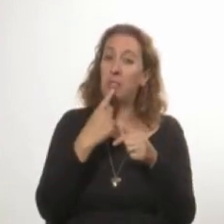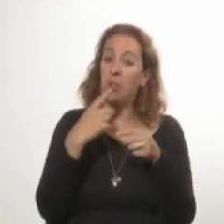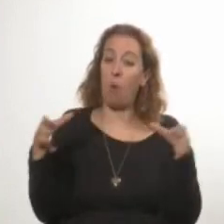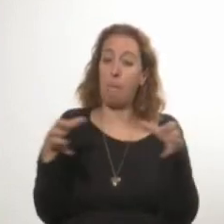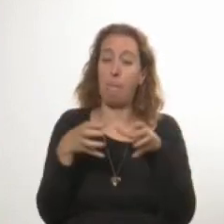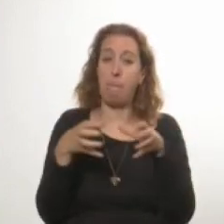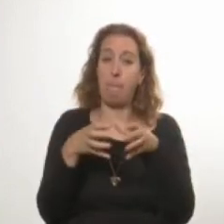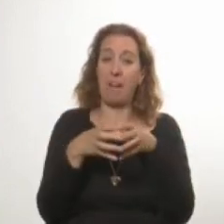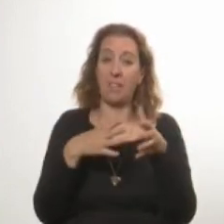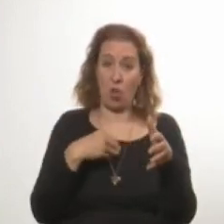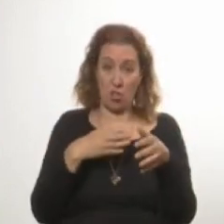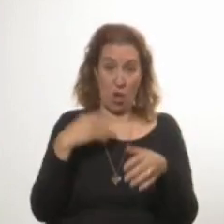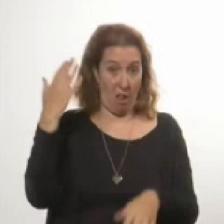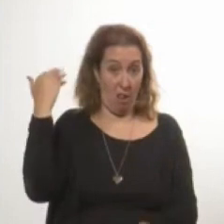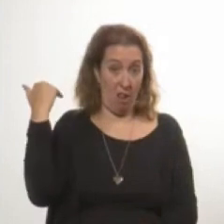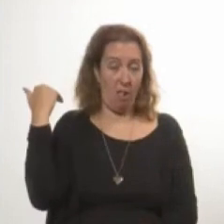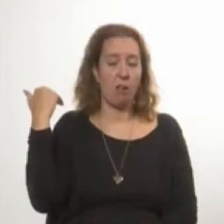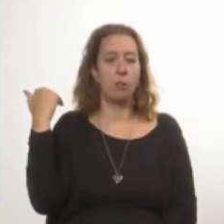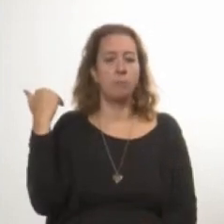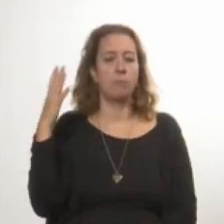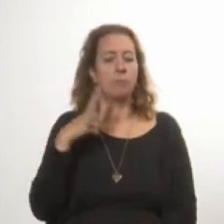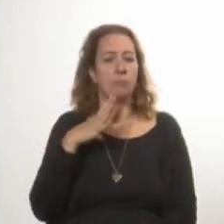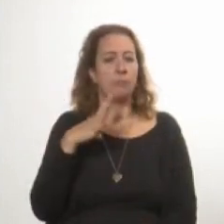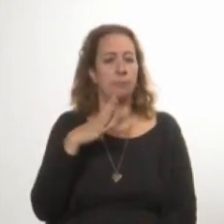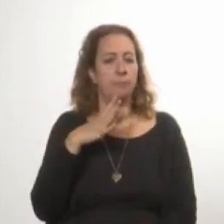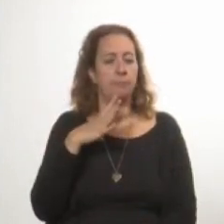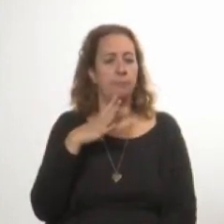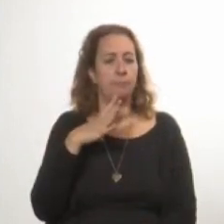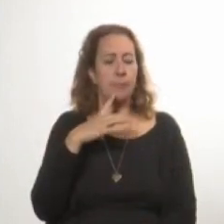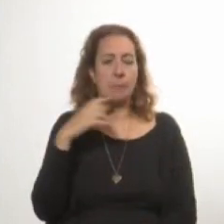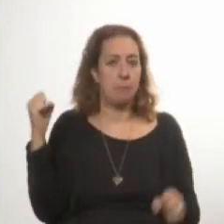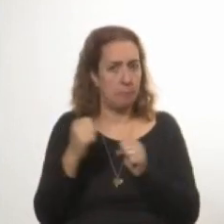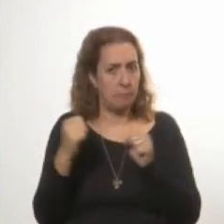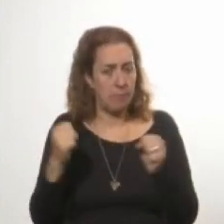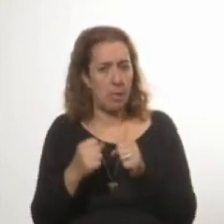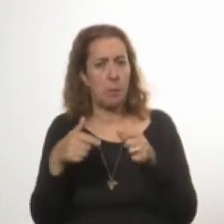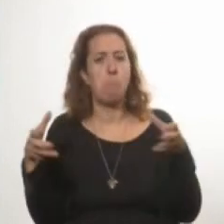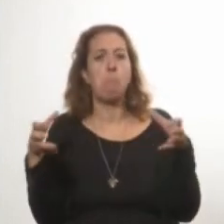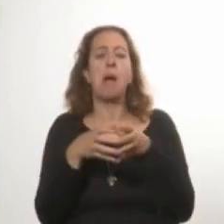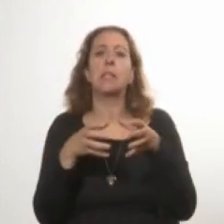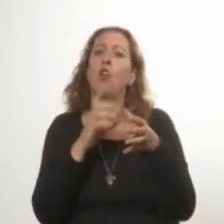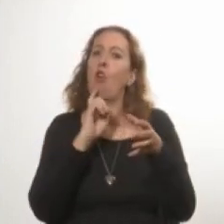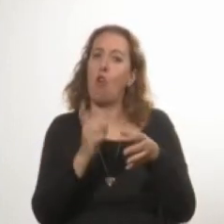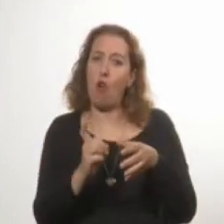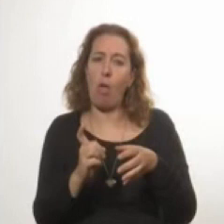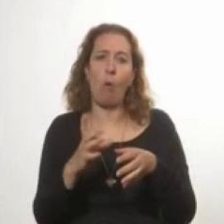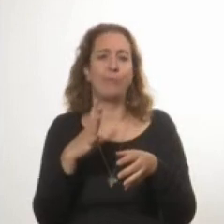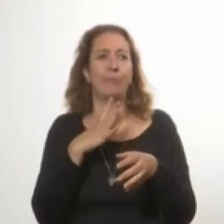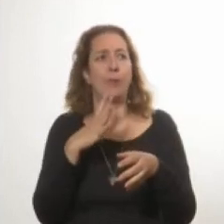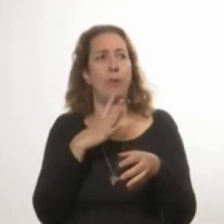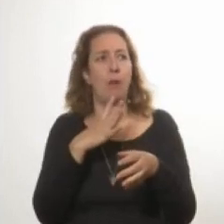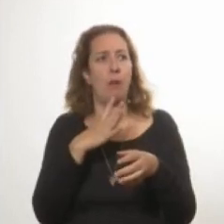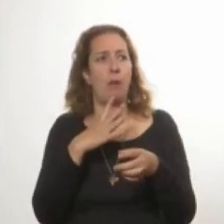Partido Nacional en aquel momento existía un enorme temor de que el Partido Colorado, que tenía de